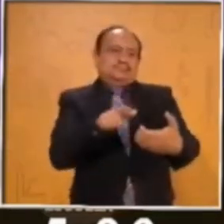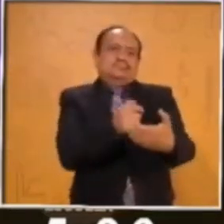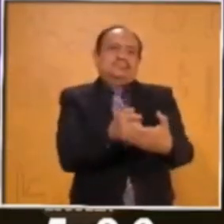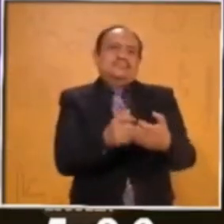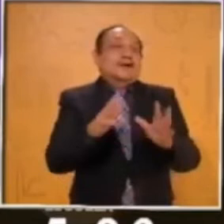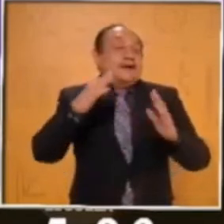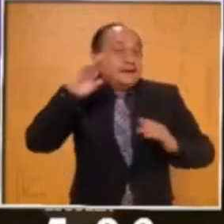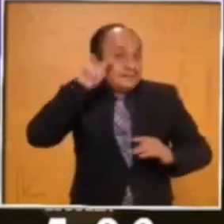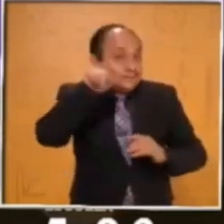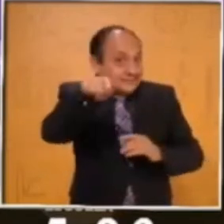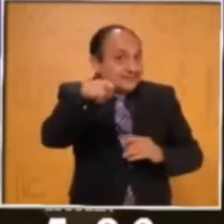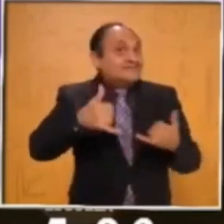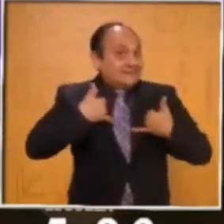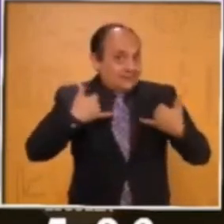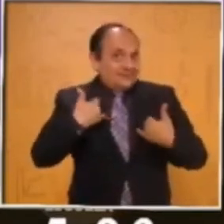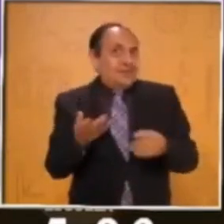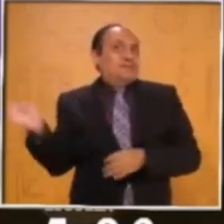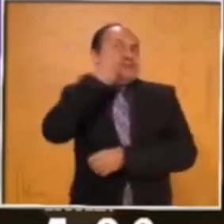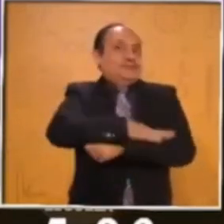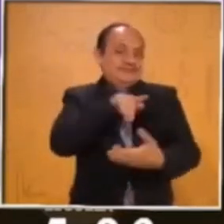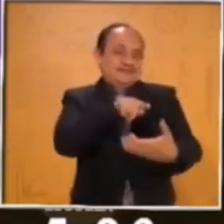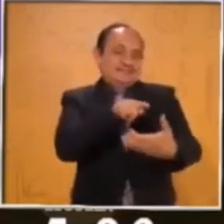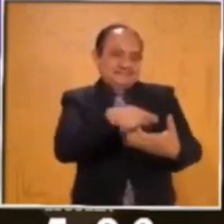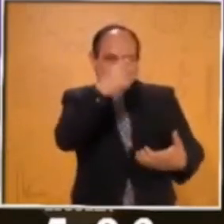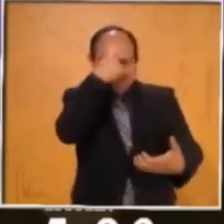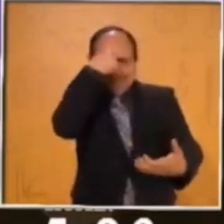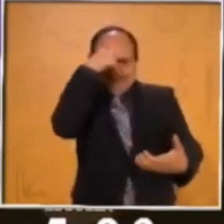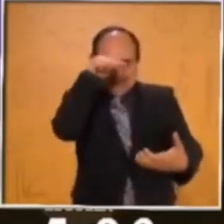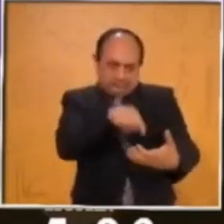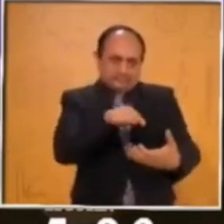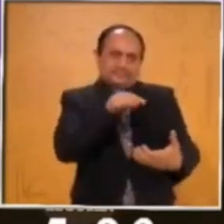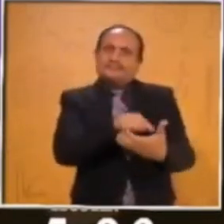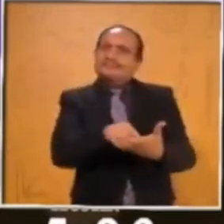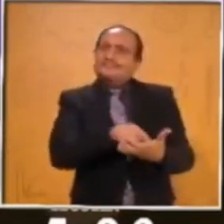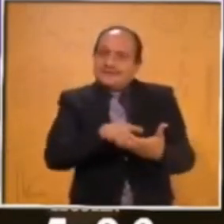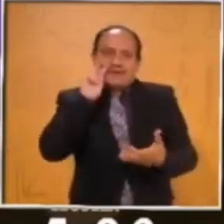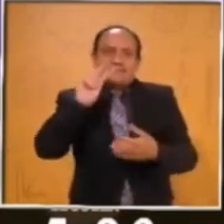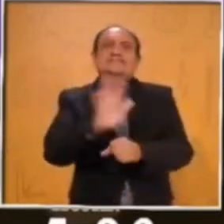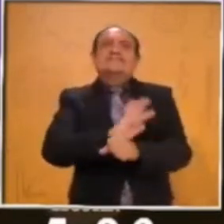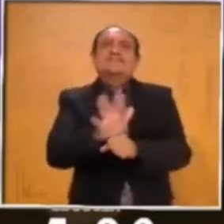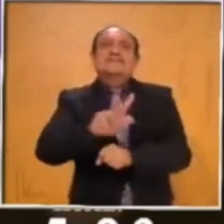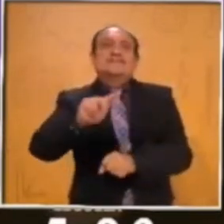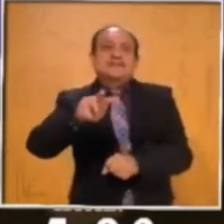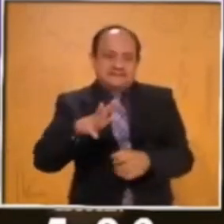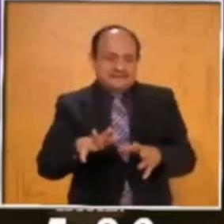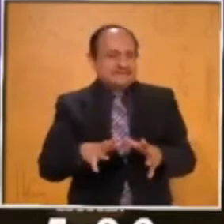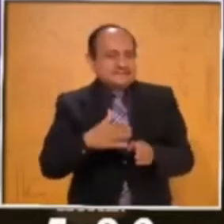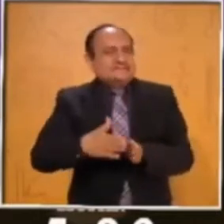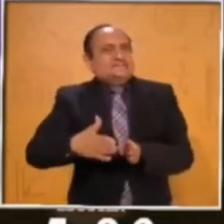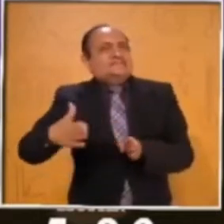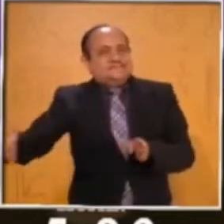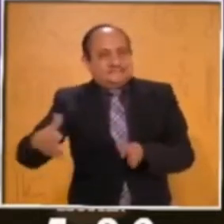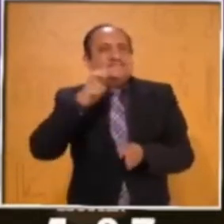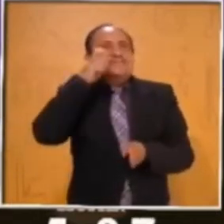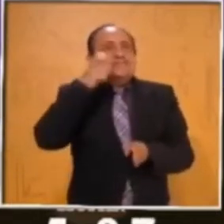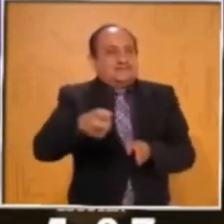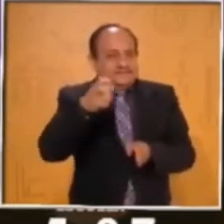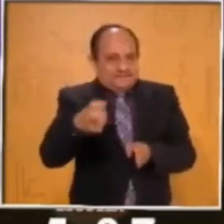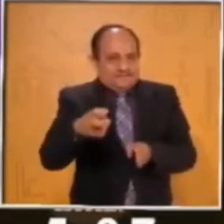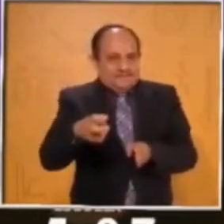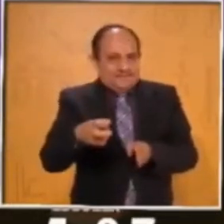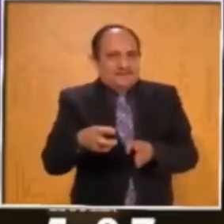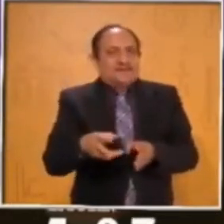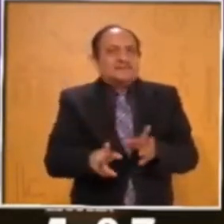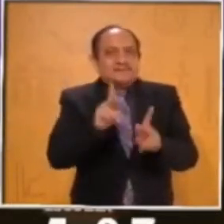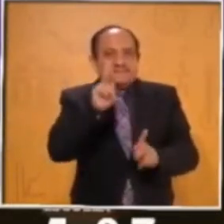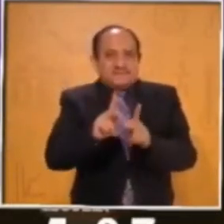muchachos? Perdón, me proyecté. El estar todo el día en el celular, el estar viendo películas, etcétera, etcétera. Esos son, al hablar